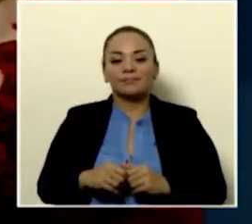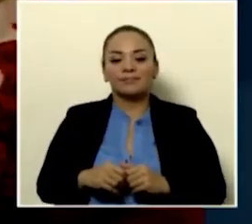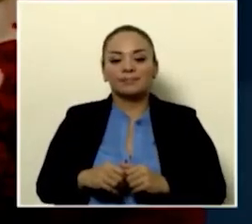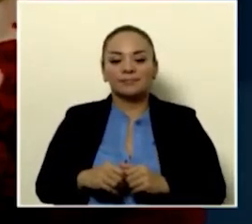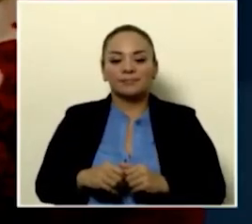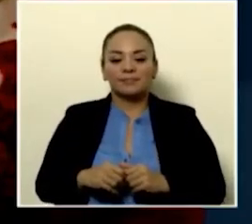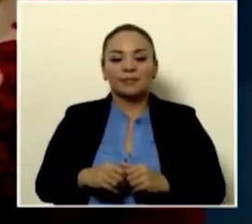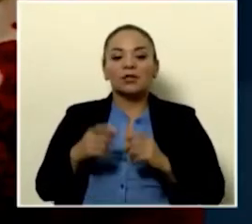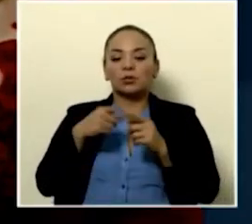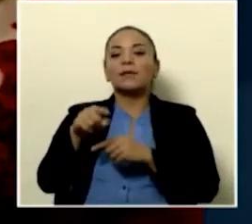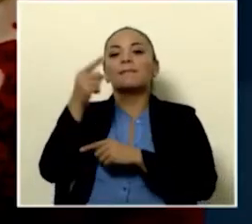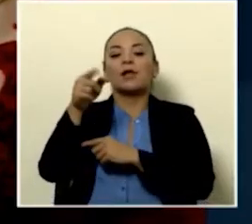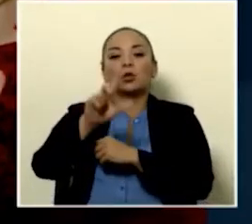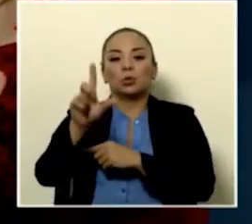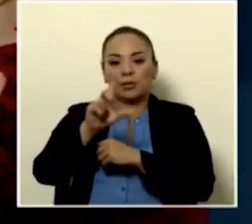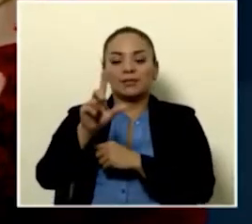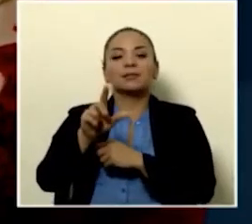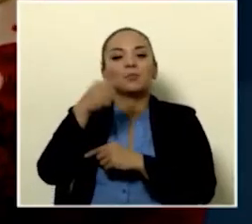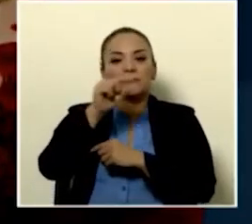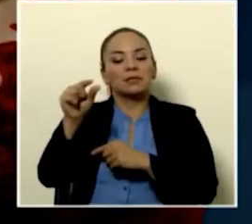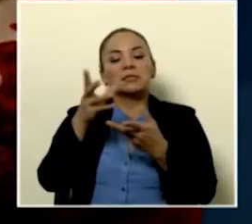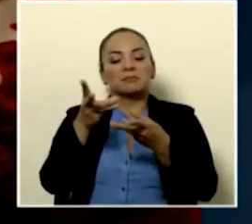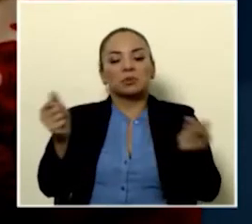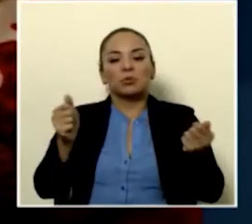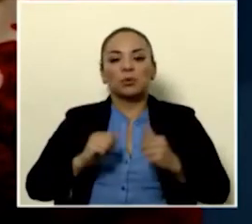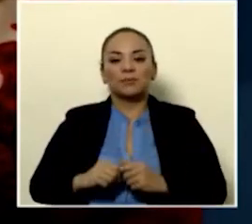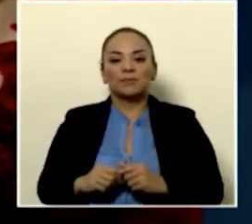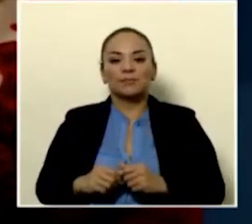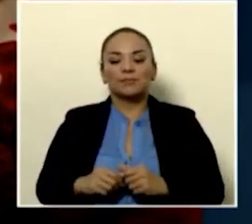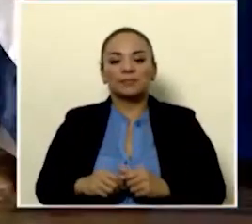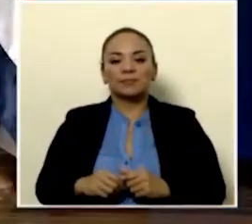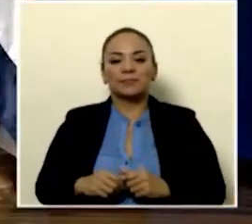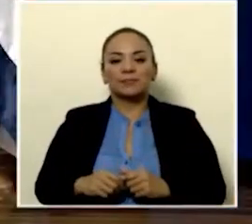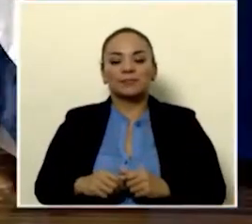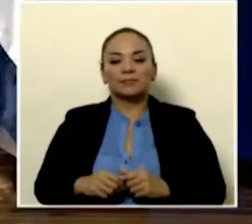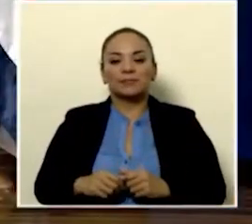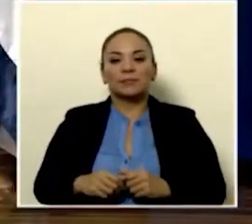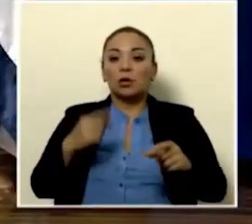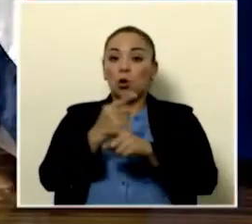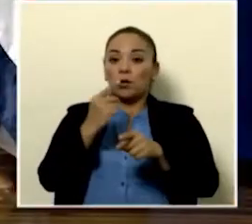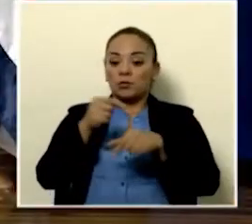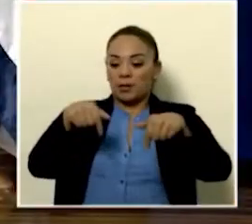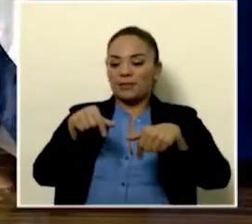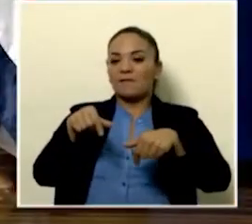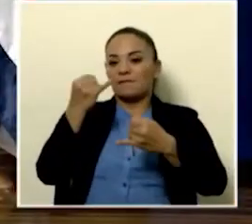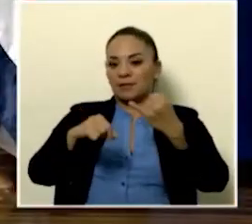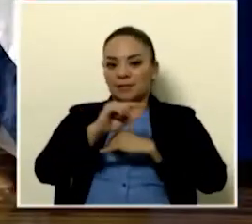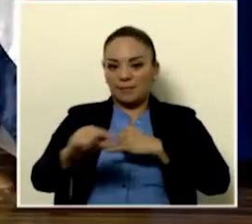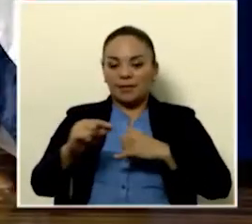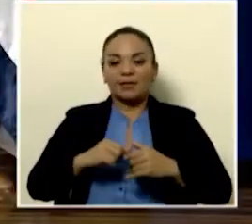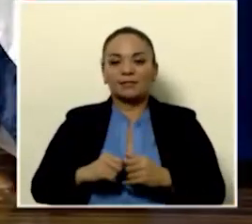del lunes de la próxima semana. En ese sentido, la corrección se hará este fin de semana. El